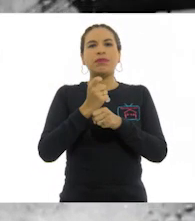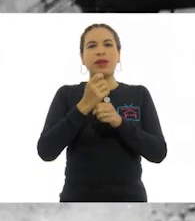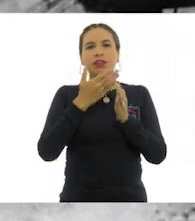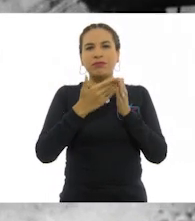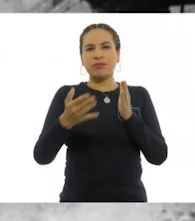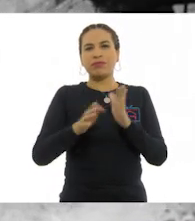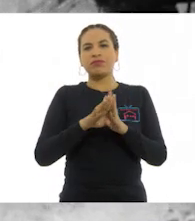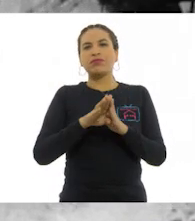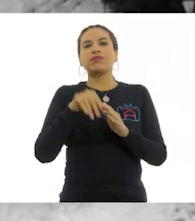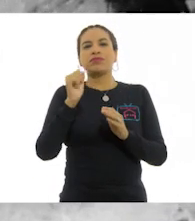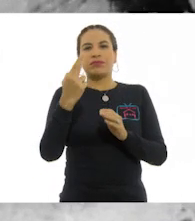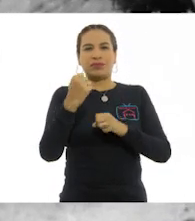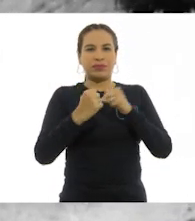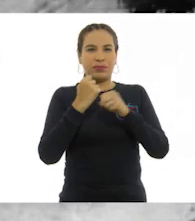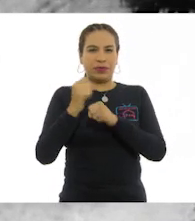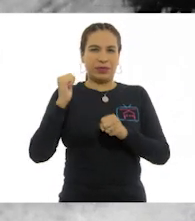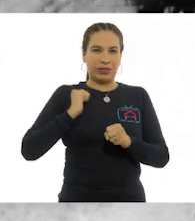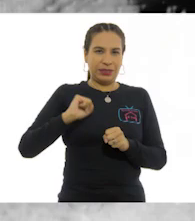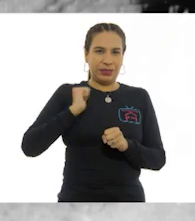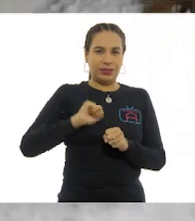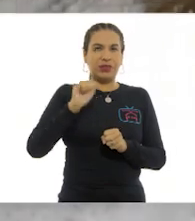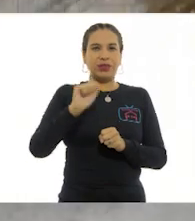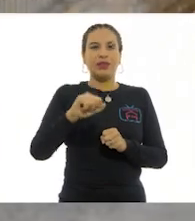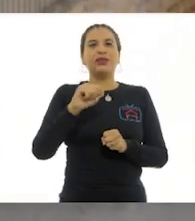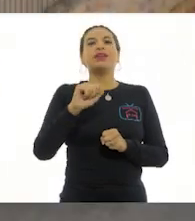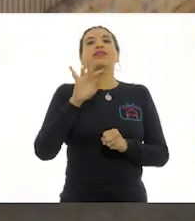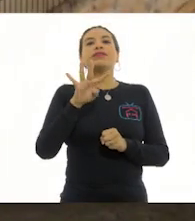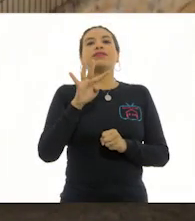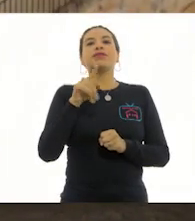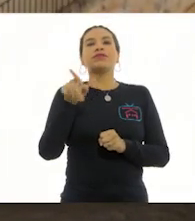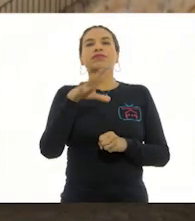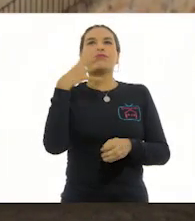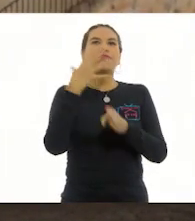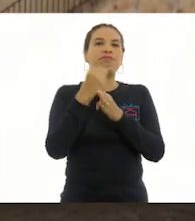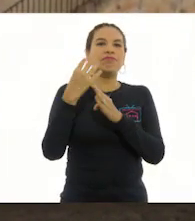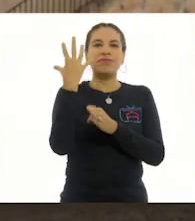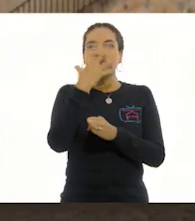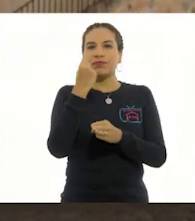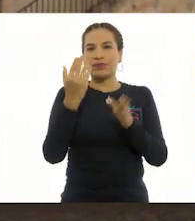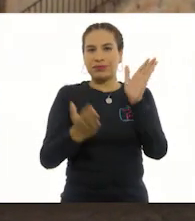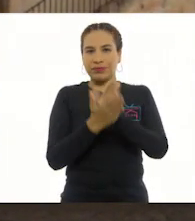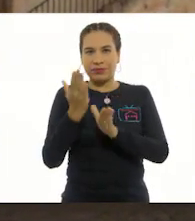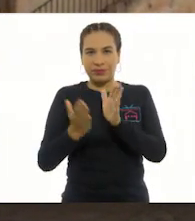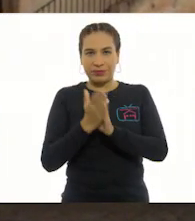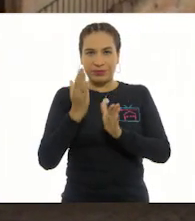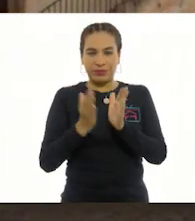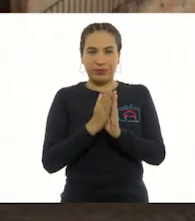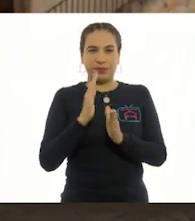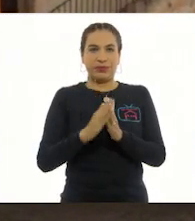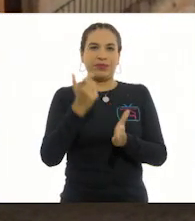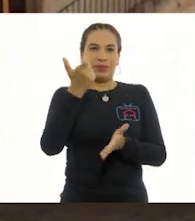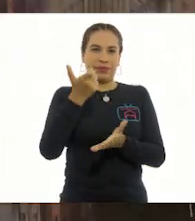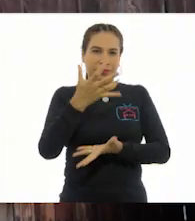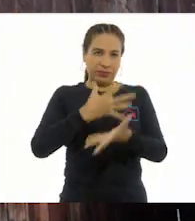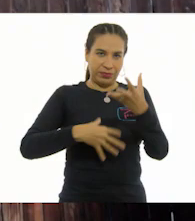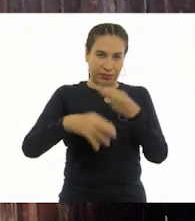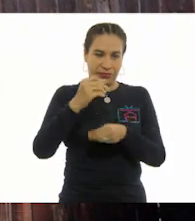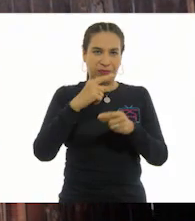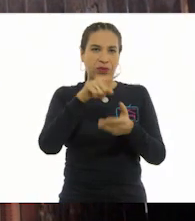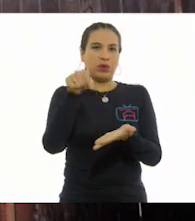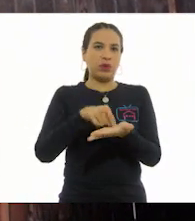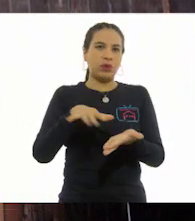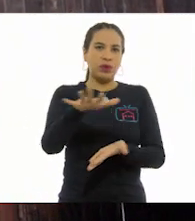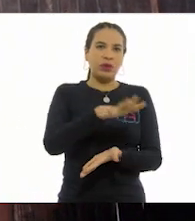XIX. Cuando es Hacienda Pulquera es cuando logra su magnificencia en construcción, en economía y en